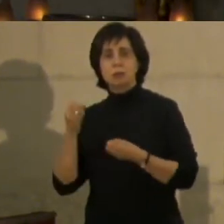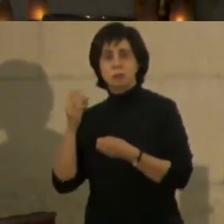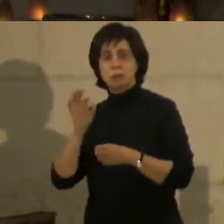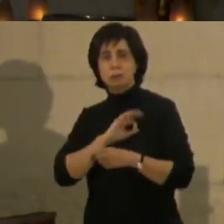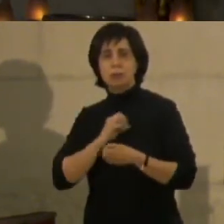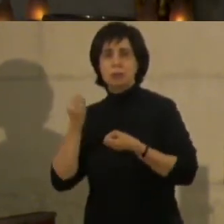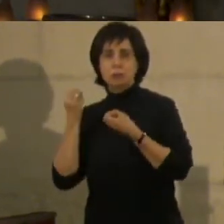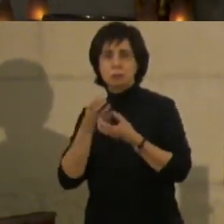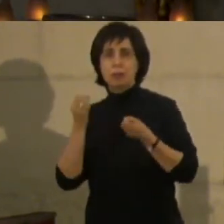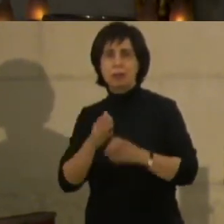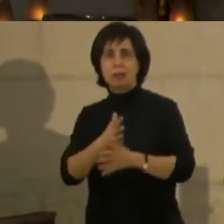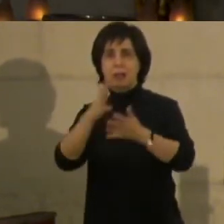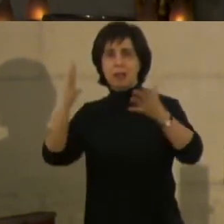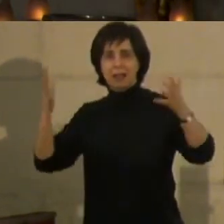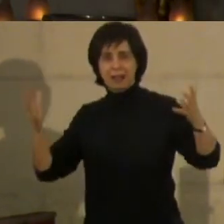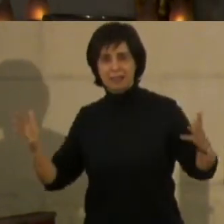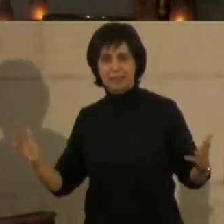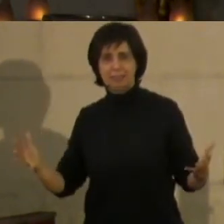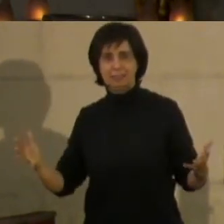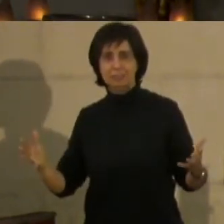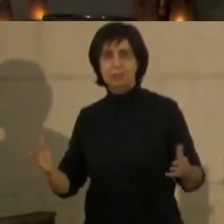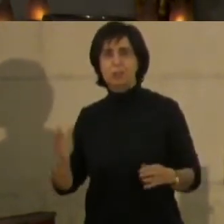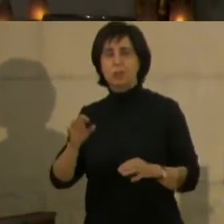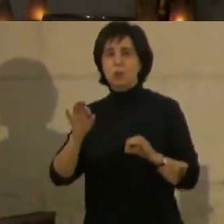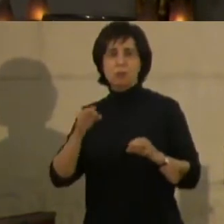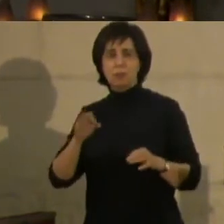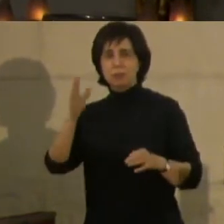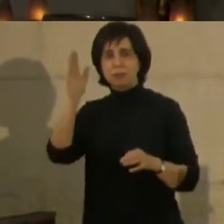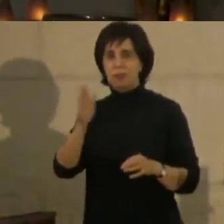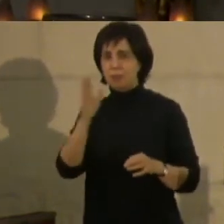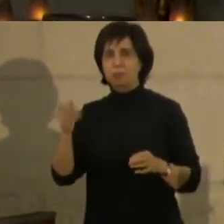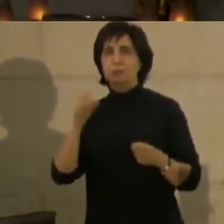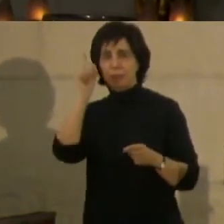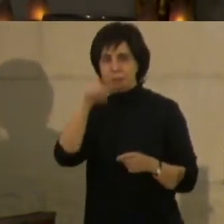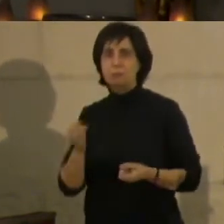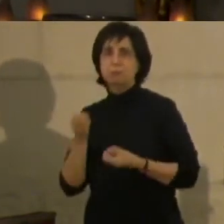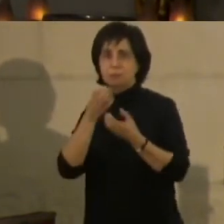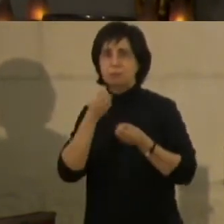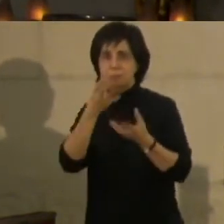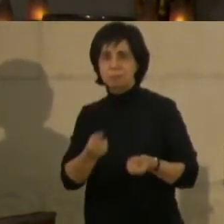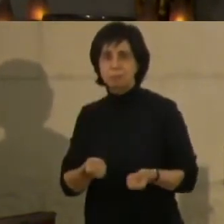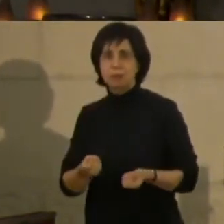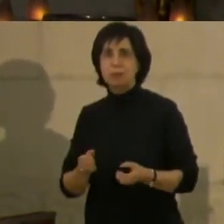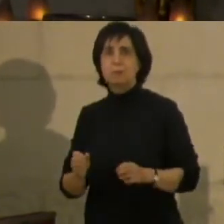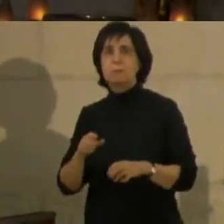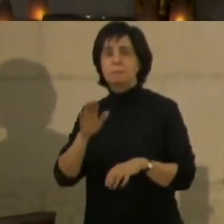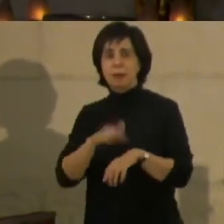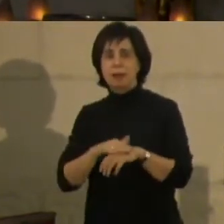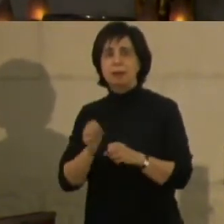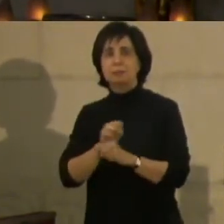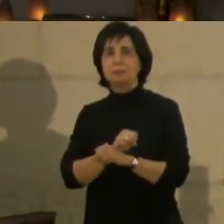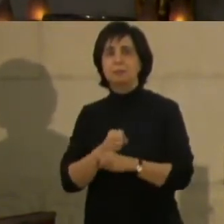y os invito, queridos hermanos, a que proclamemos, no solamente bendigamos al Señor, porque nos saca de la cárcel y